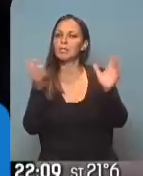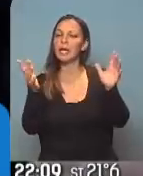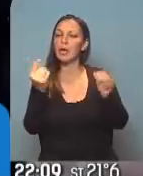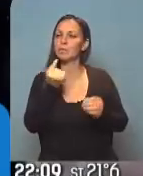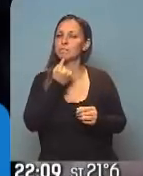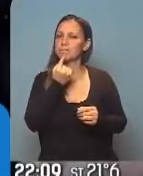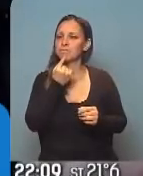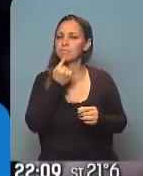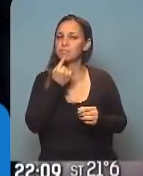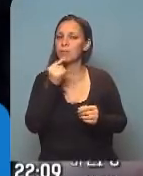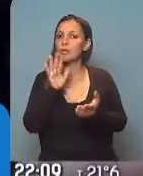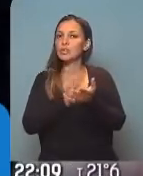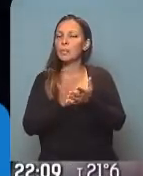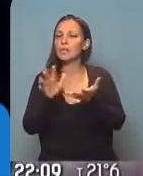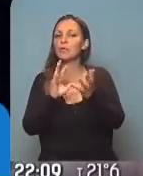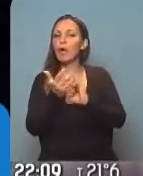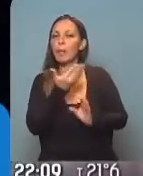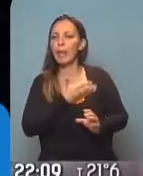dudas sobre su gobierno.